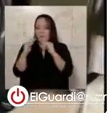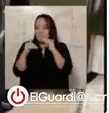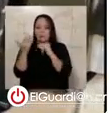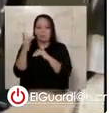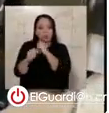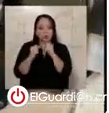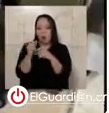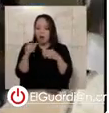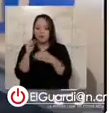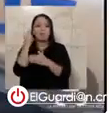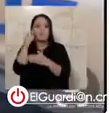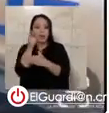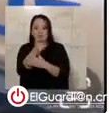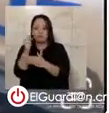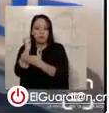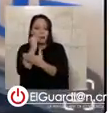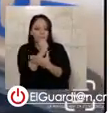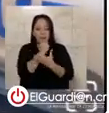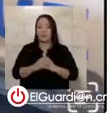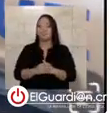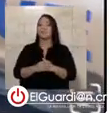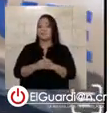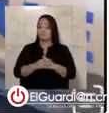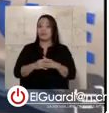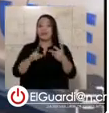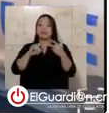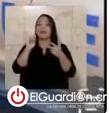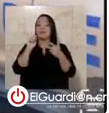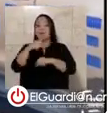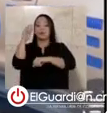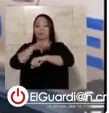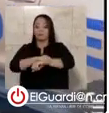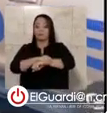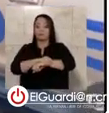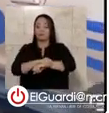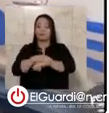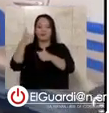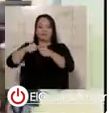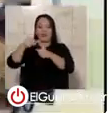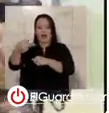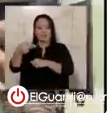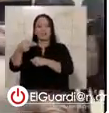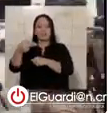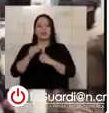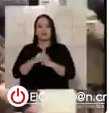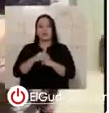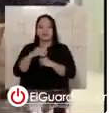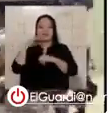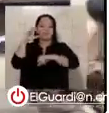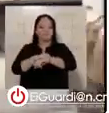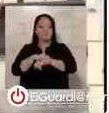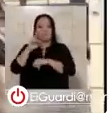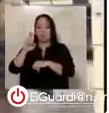edad, en la zona del puerto. Además, en la captura del sujeto alias H, la UEI, en conjunto con